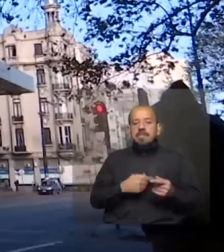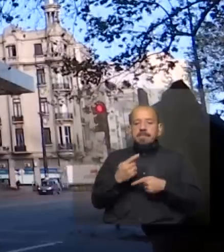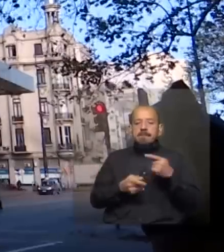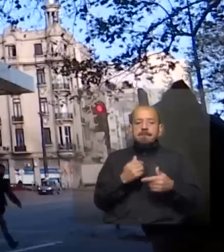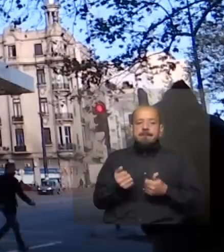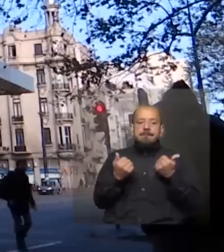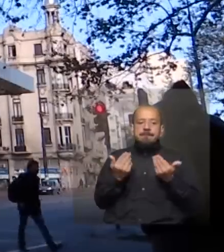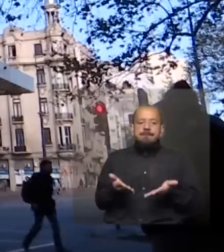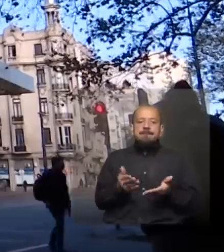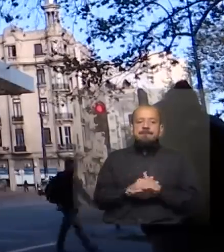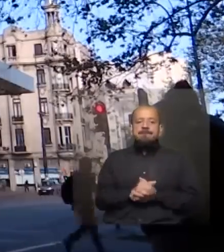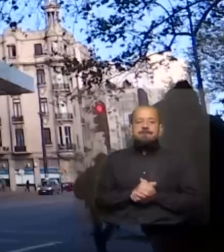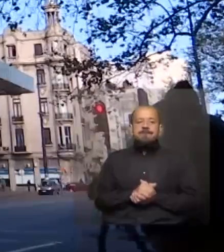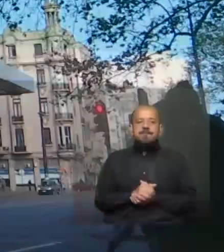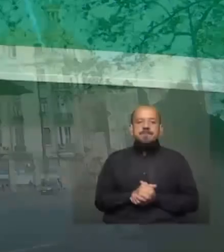beneficiosa